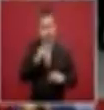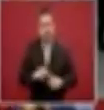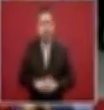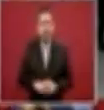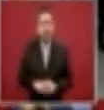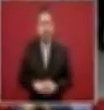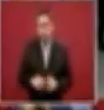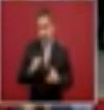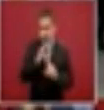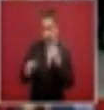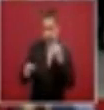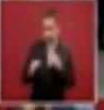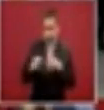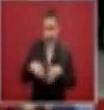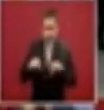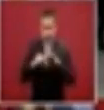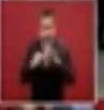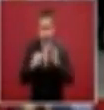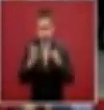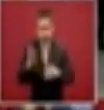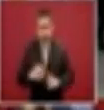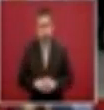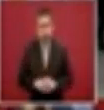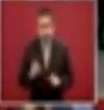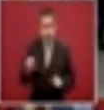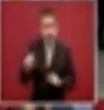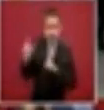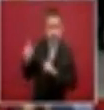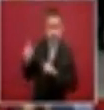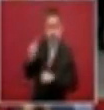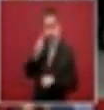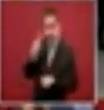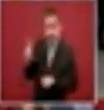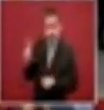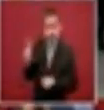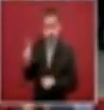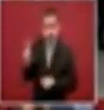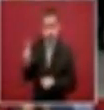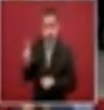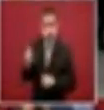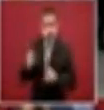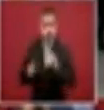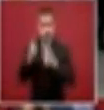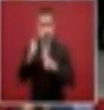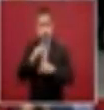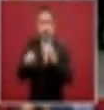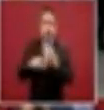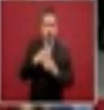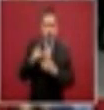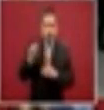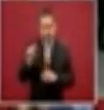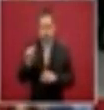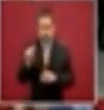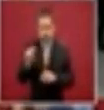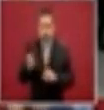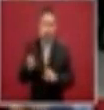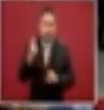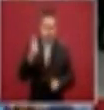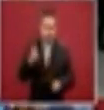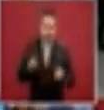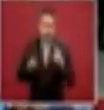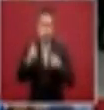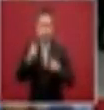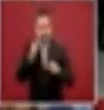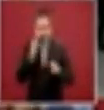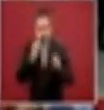Termino con una cosa muy importante. En esta diapositiva se ilustra algunas, no son todas, de las relaciones